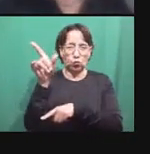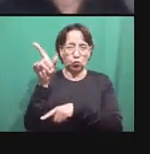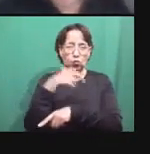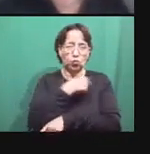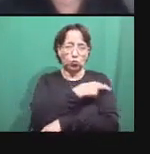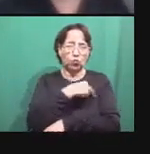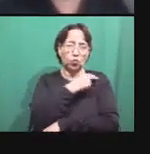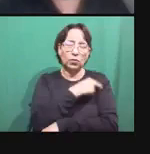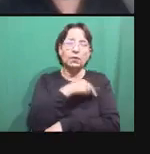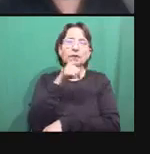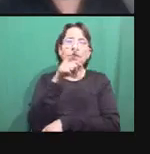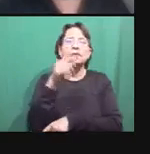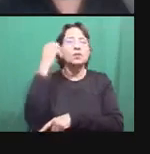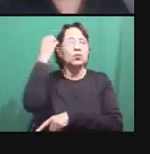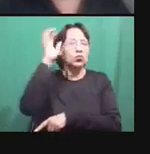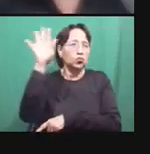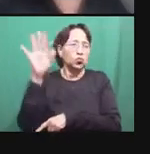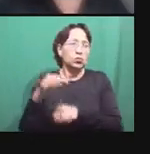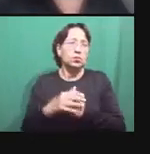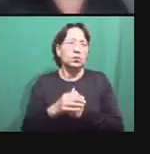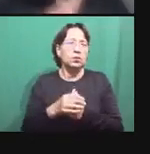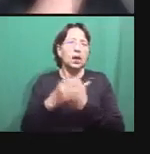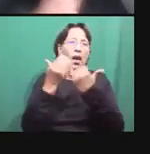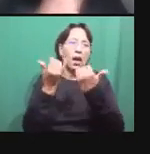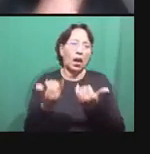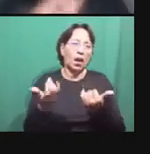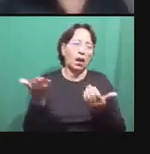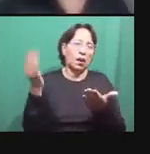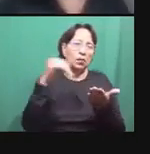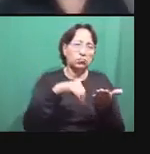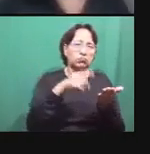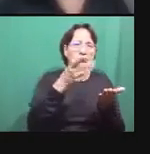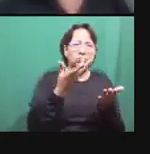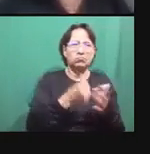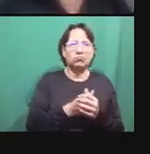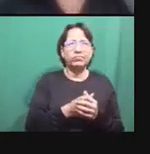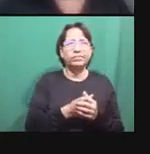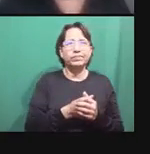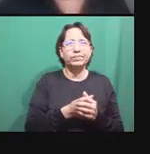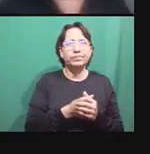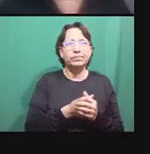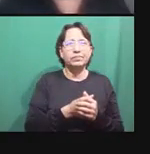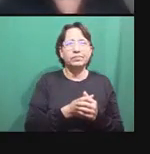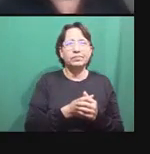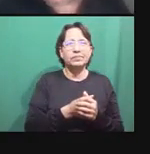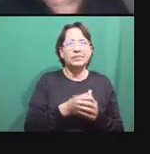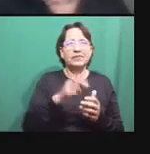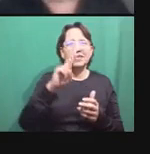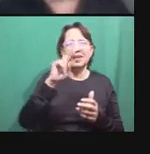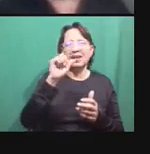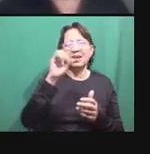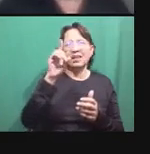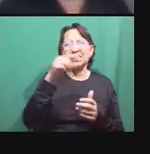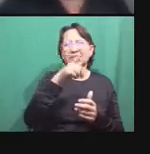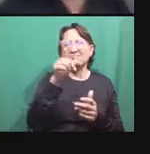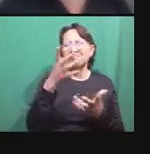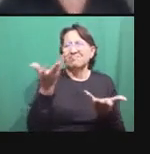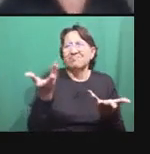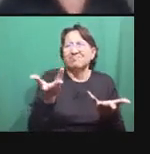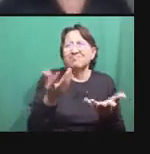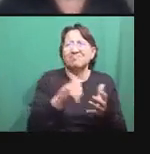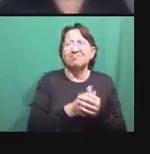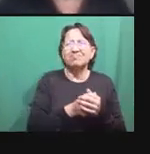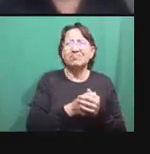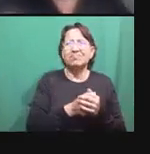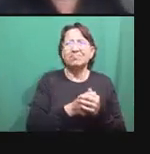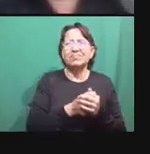propia europea con esta presencia de las RAD aquí? ¿Qué dice esto? ¿Hay una